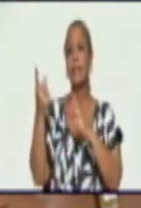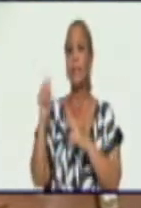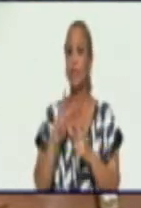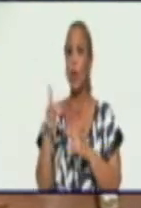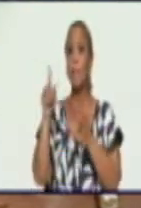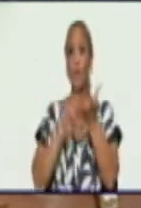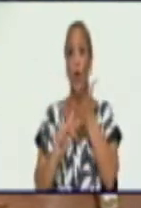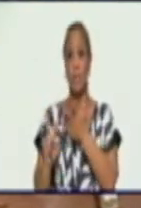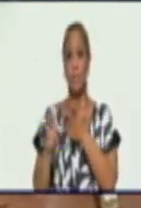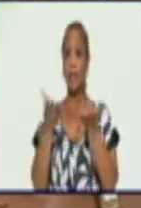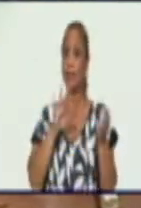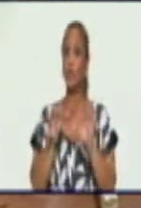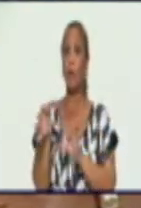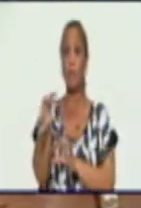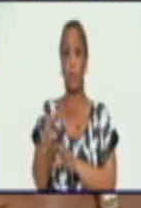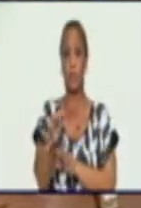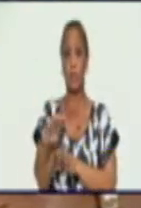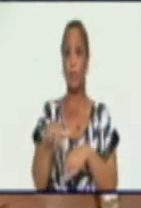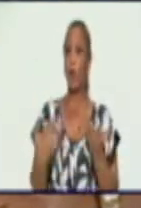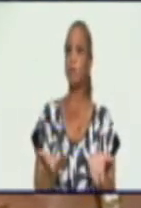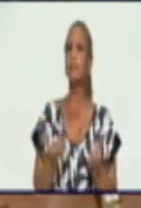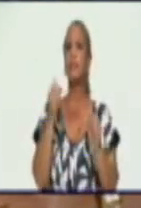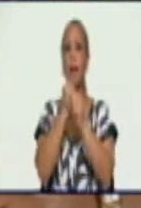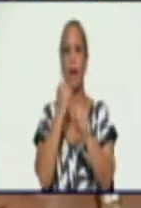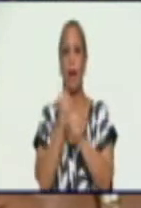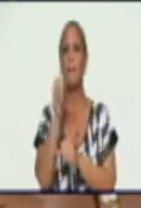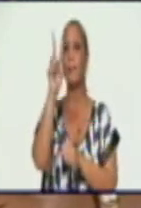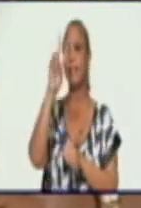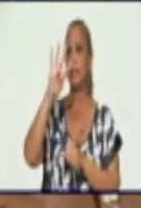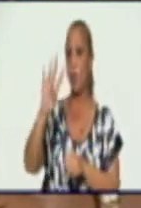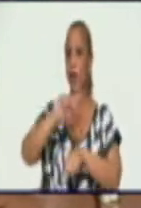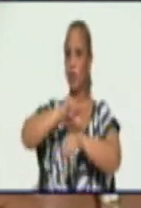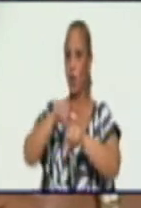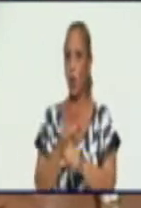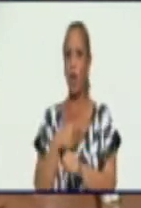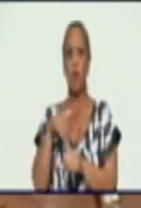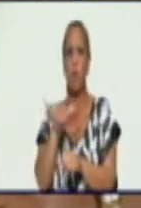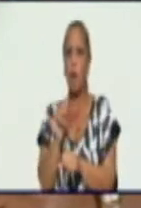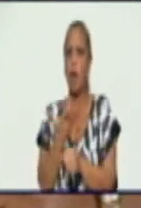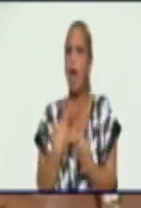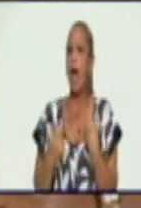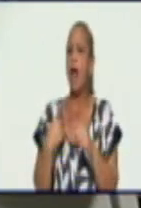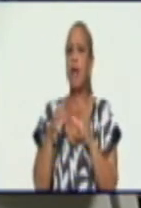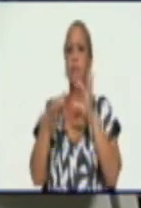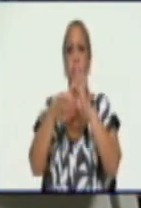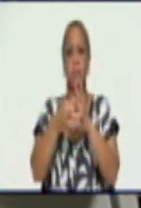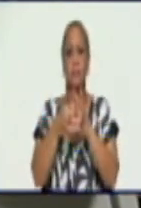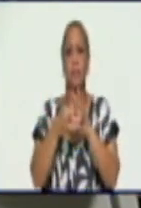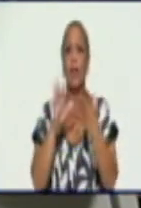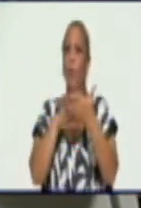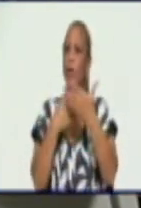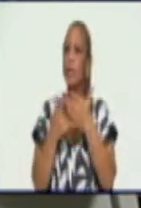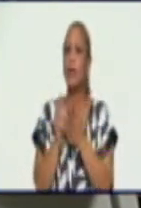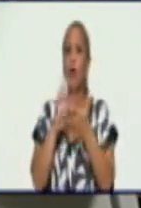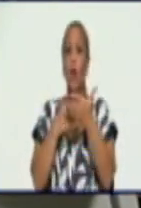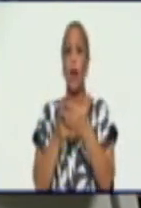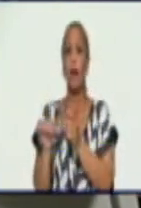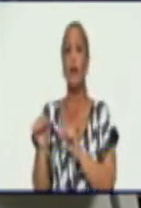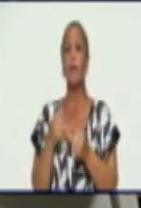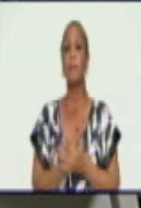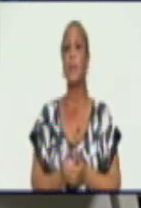van a tener una vitalidad de 24 horas se puede presentar una emergencia en cualquier horario igualmente por los canales correspondientes